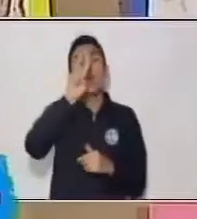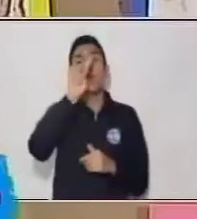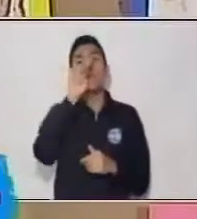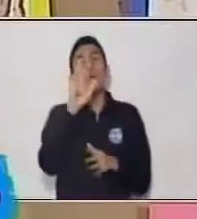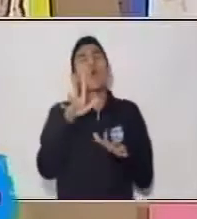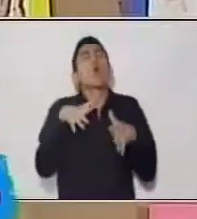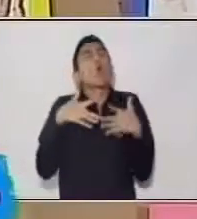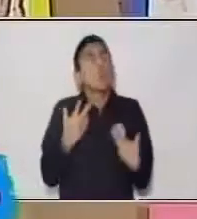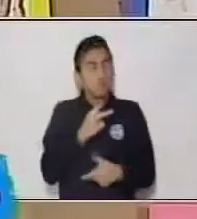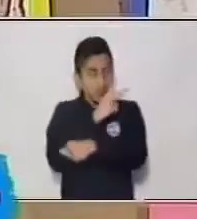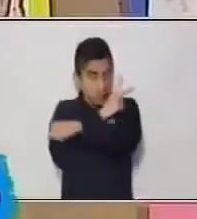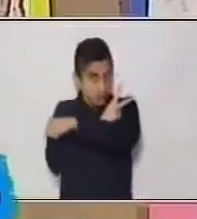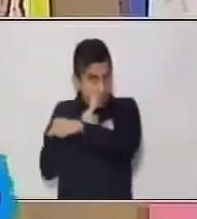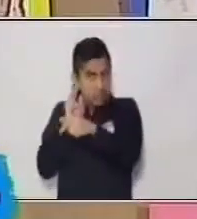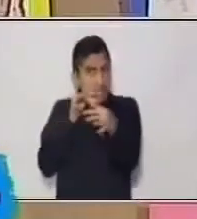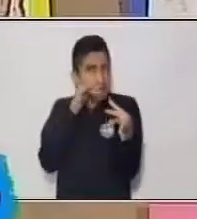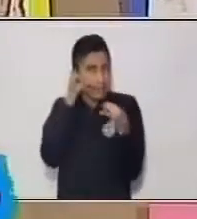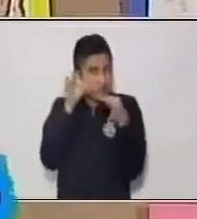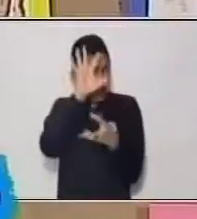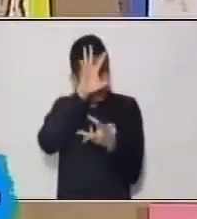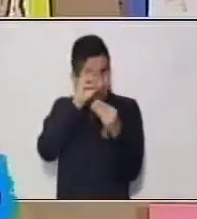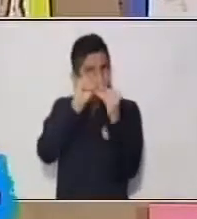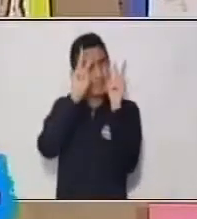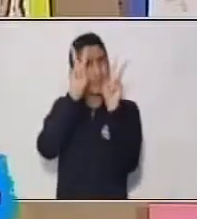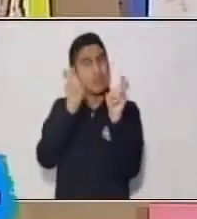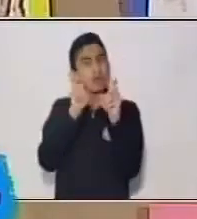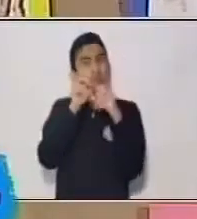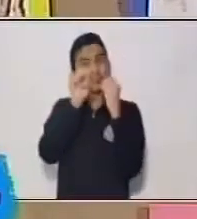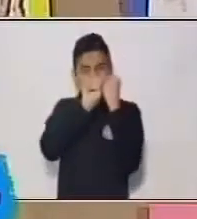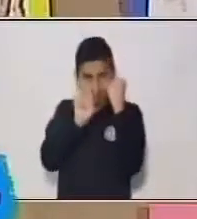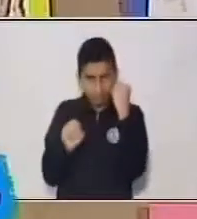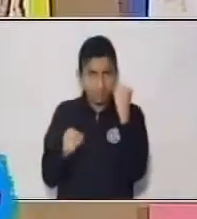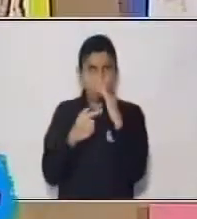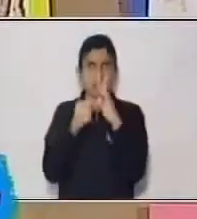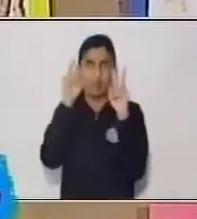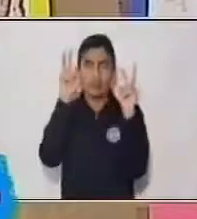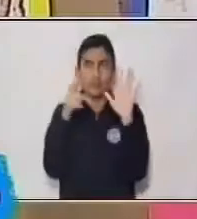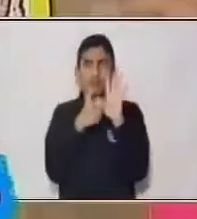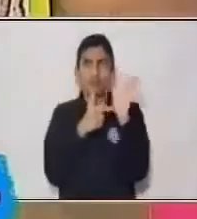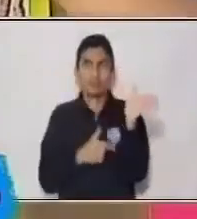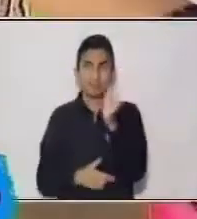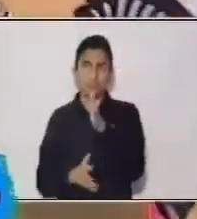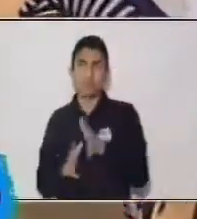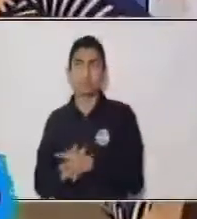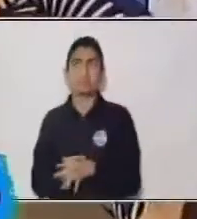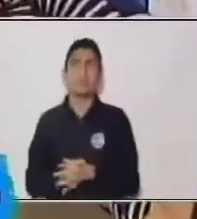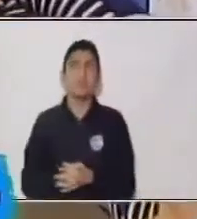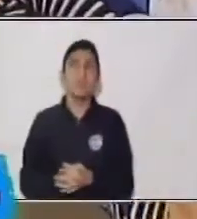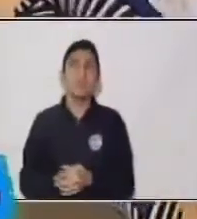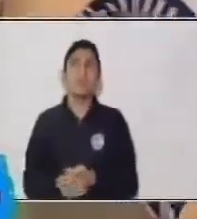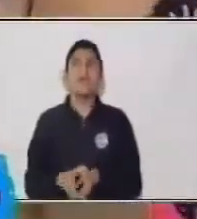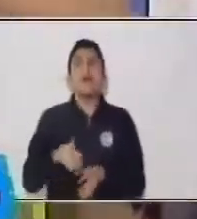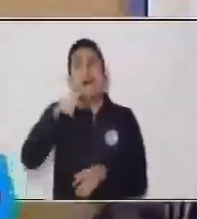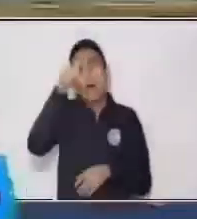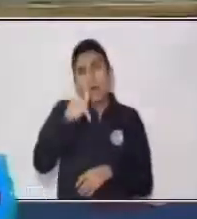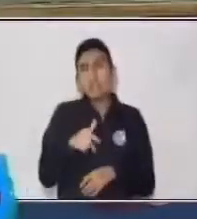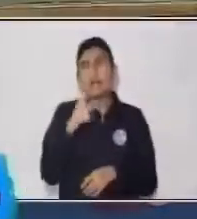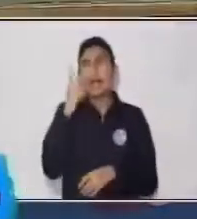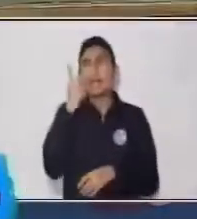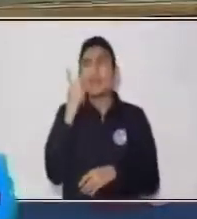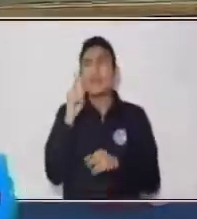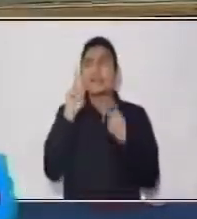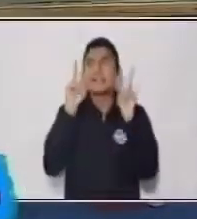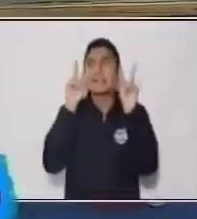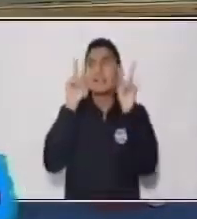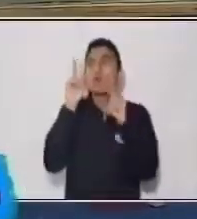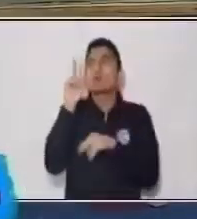Unampú y Ixbalanqué lograron vencer a la muerte. Pero ahora veamos un segundo cuento, siempre del Popol